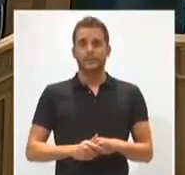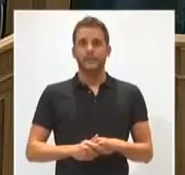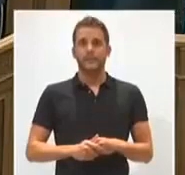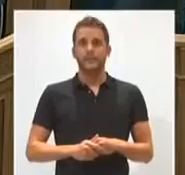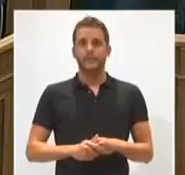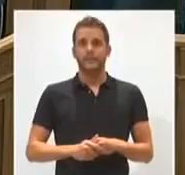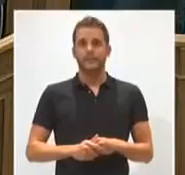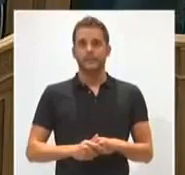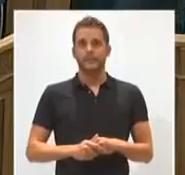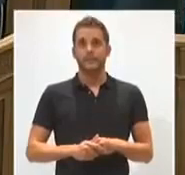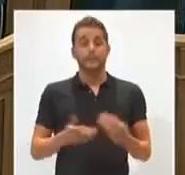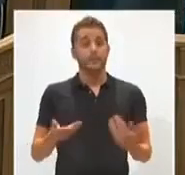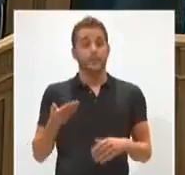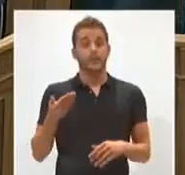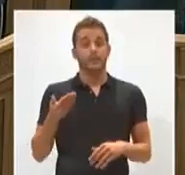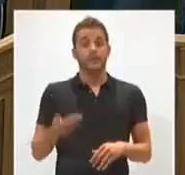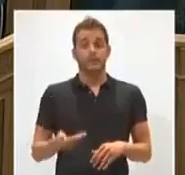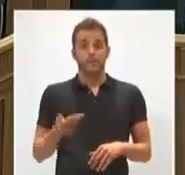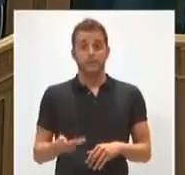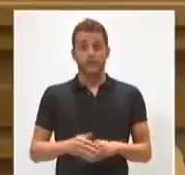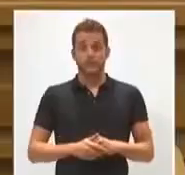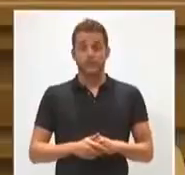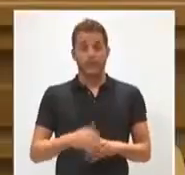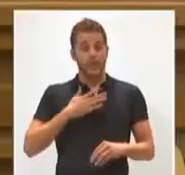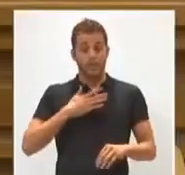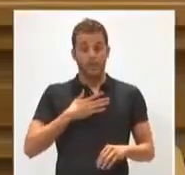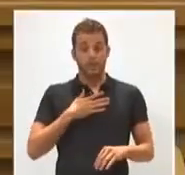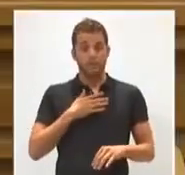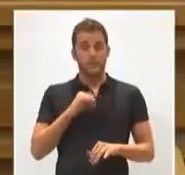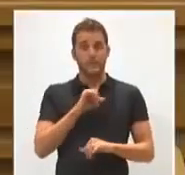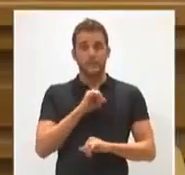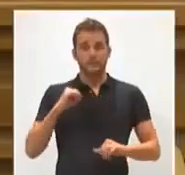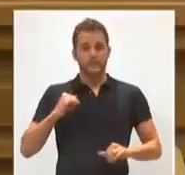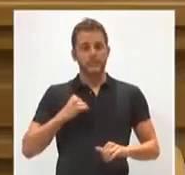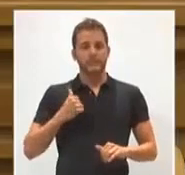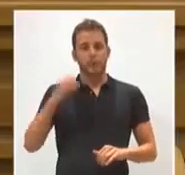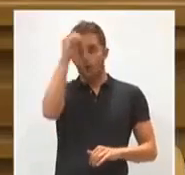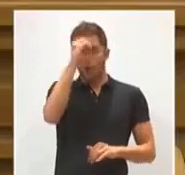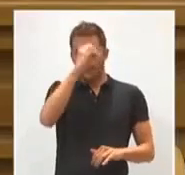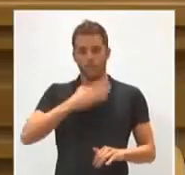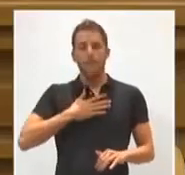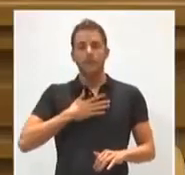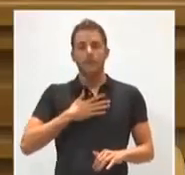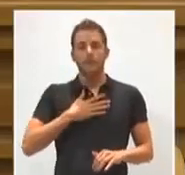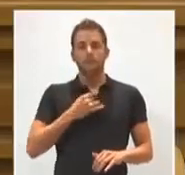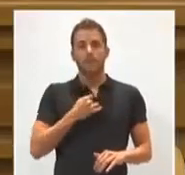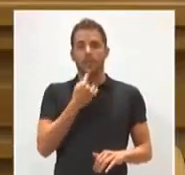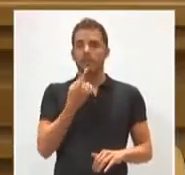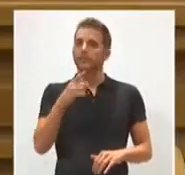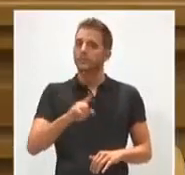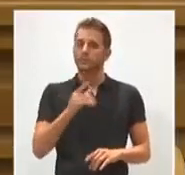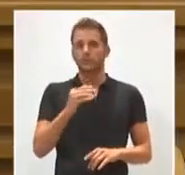esta estabilidad es buena a mí a mí incluso me parece clave yo lo digo como opinión también a modo de opinión